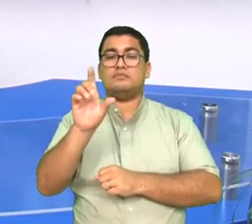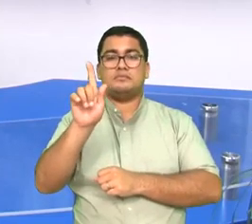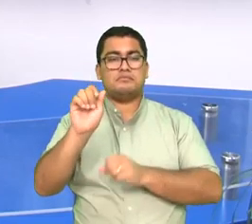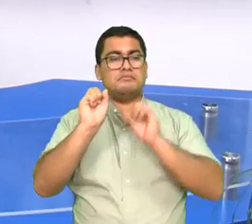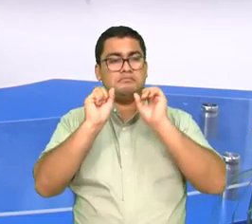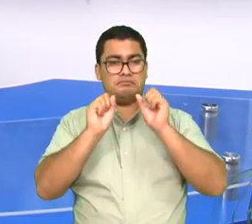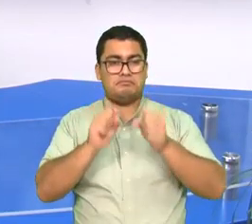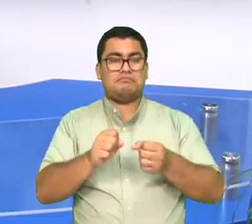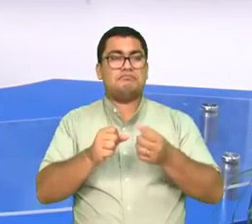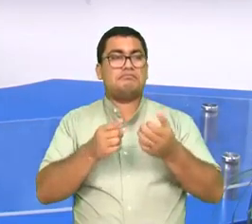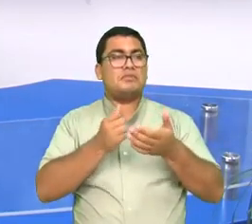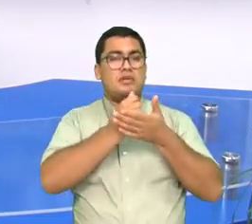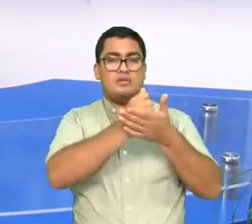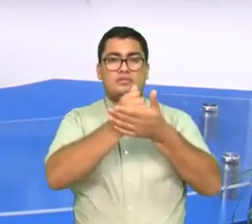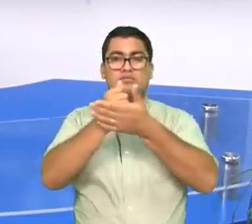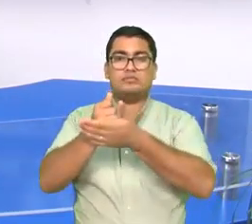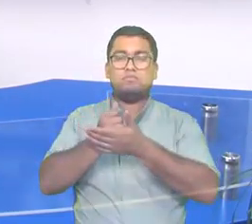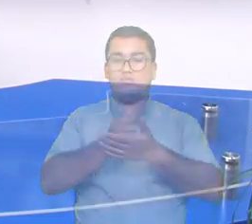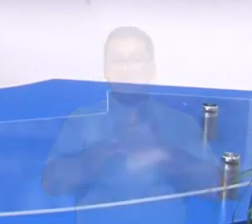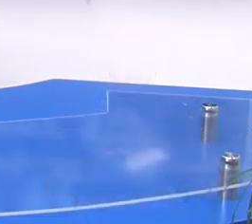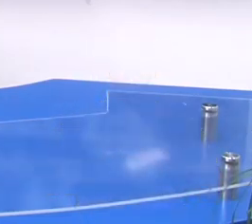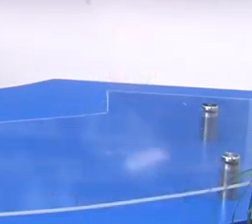emergencia provocada por el huracán Eta.